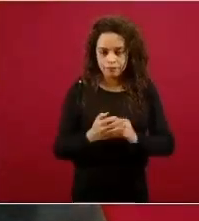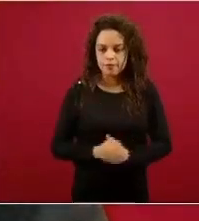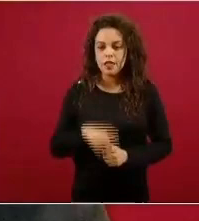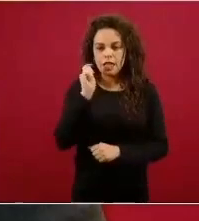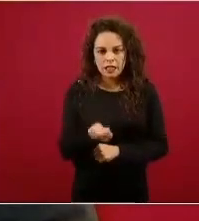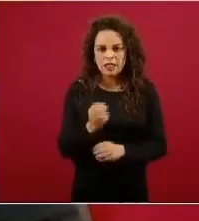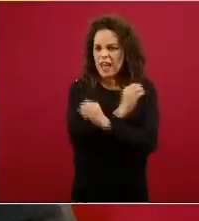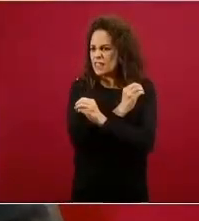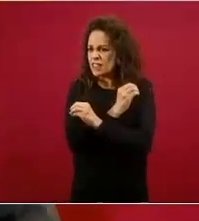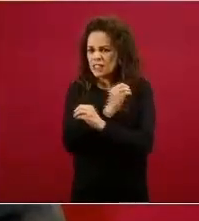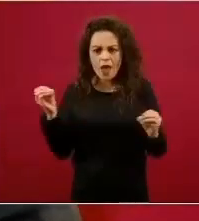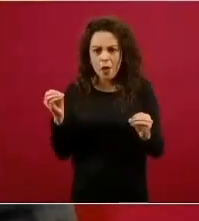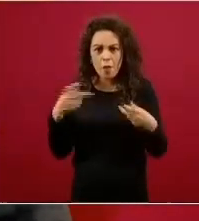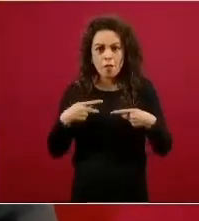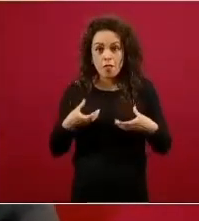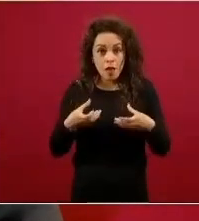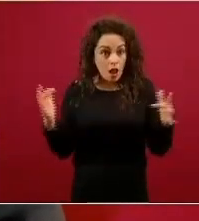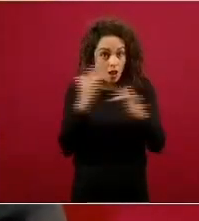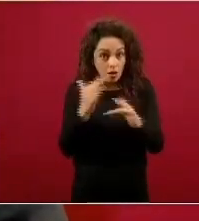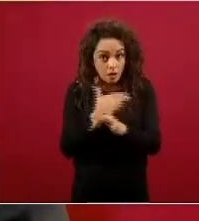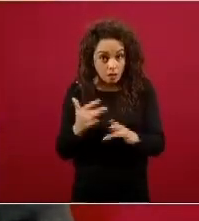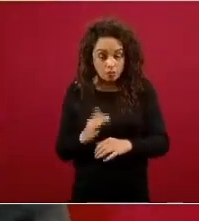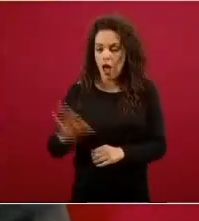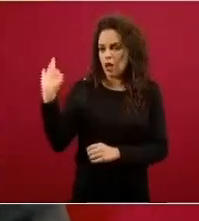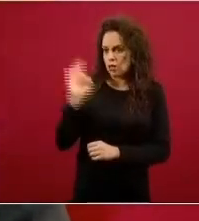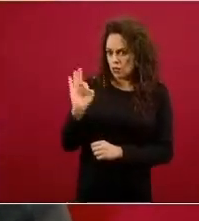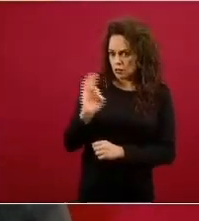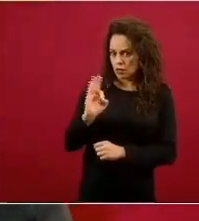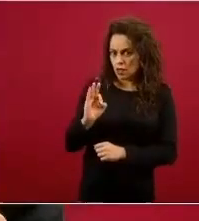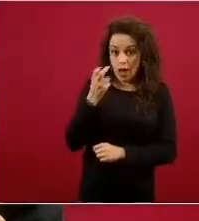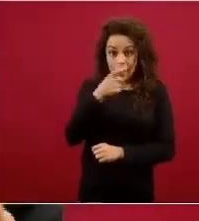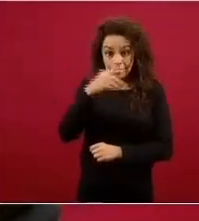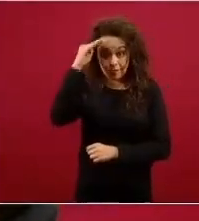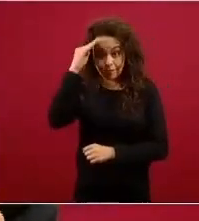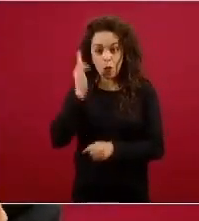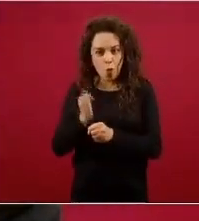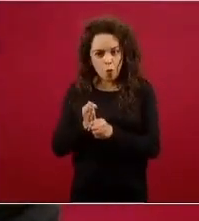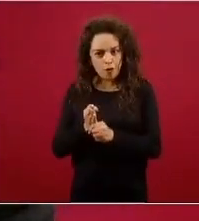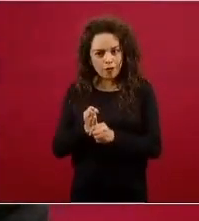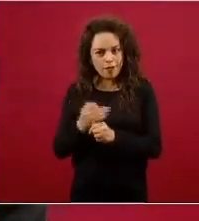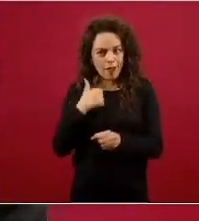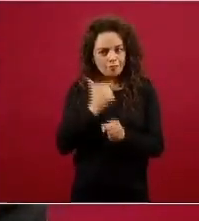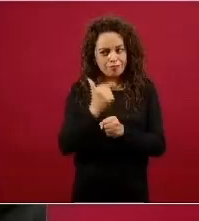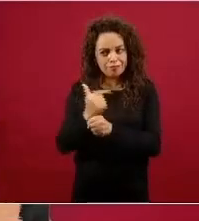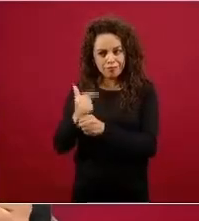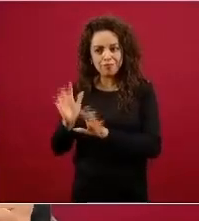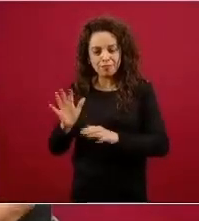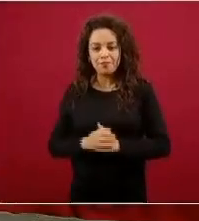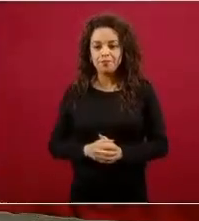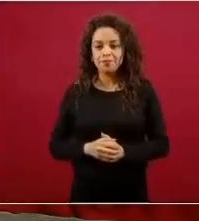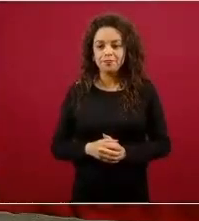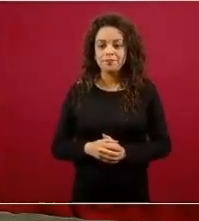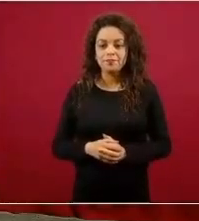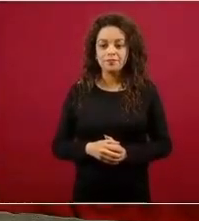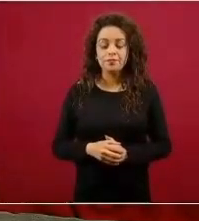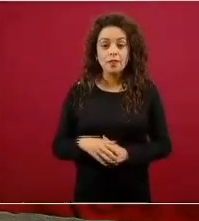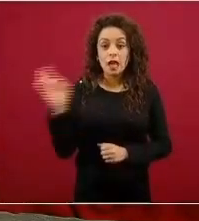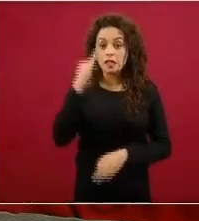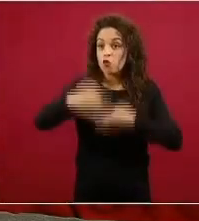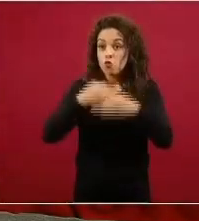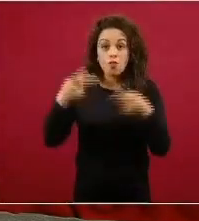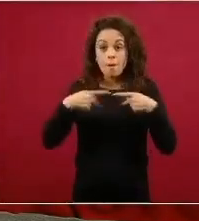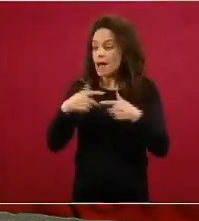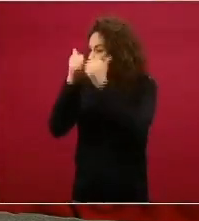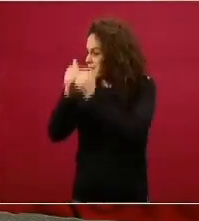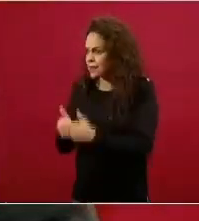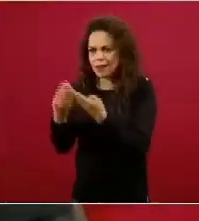cero, posiblemente por la dinámica, a lo mejor es lo que están considerando, ahora estoy identificando por dónde va la cosa, si todo el mundo se queda en su